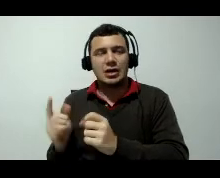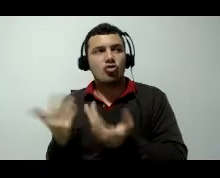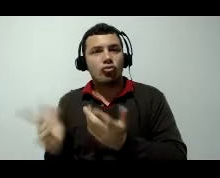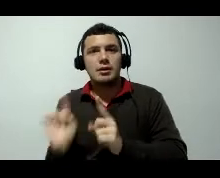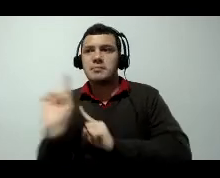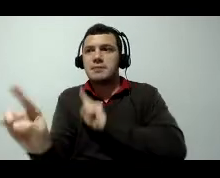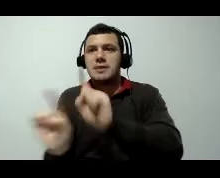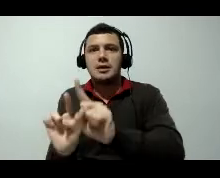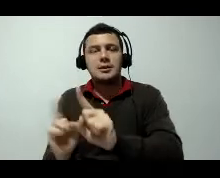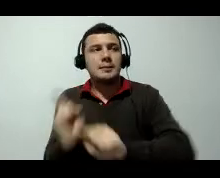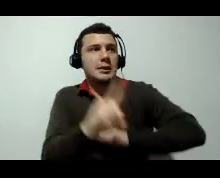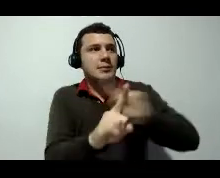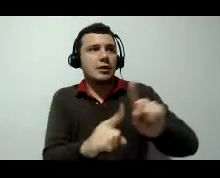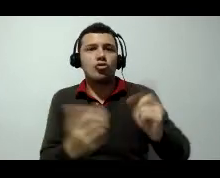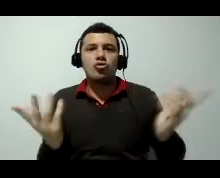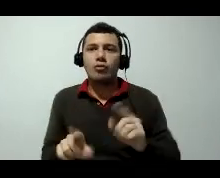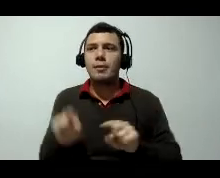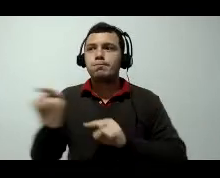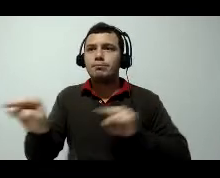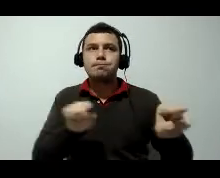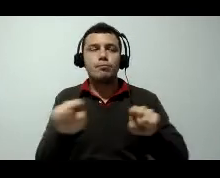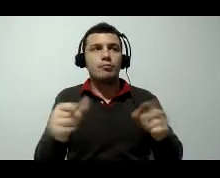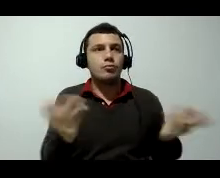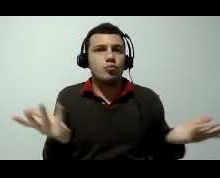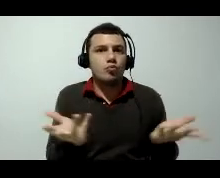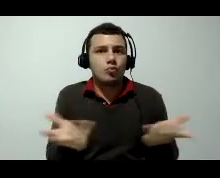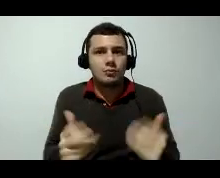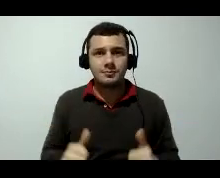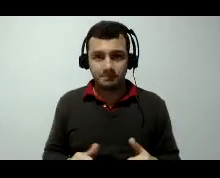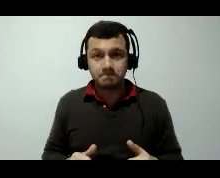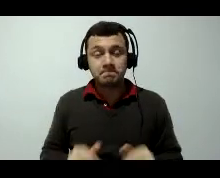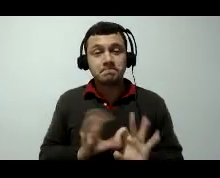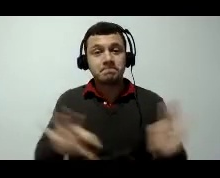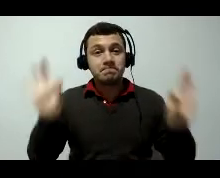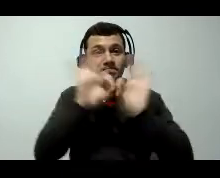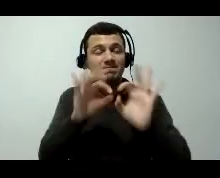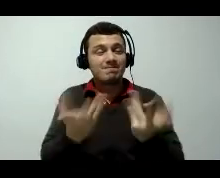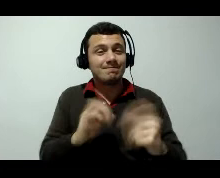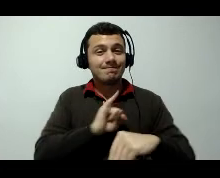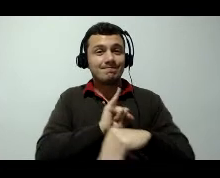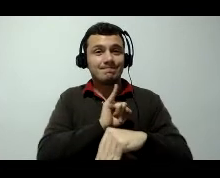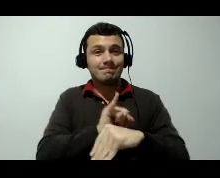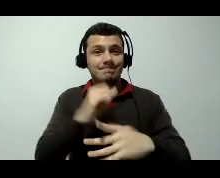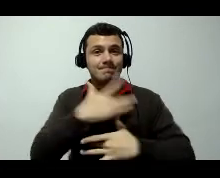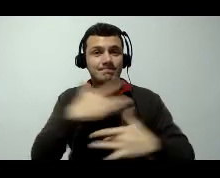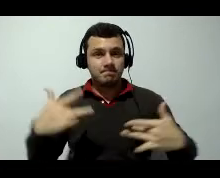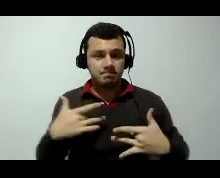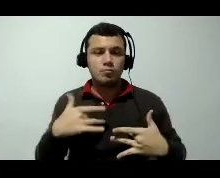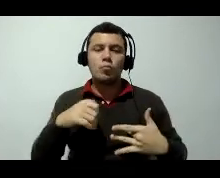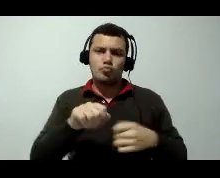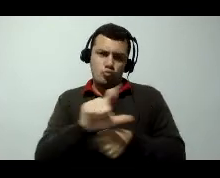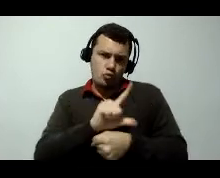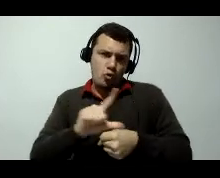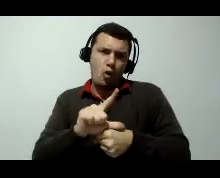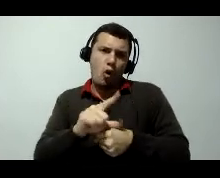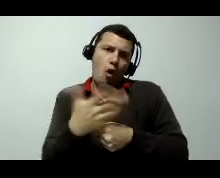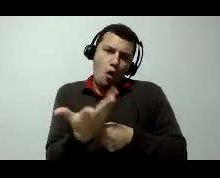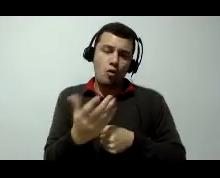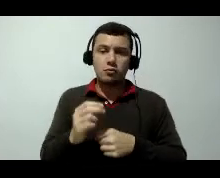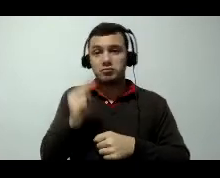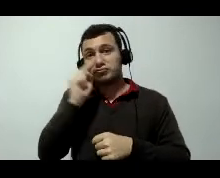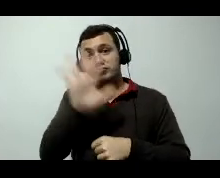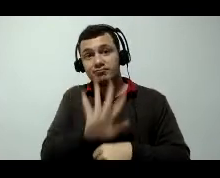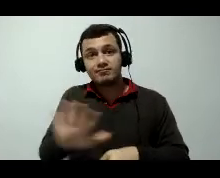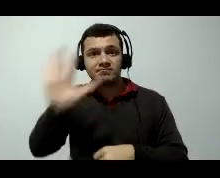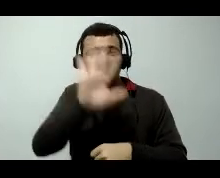están claramente reconocidos algunas instituciones de salud a niveles locales o a nivel nacional en donde se están